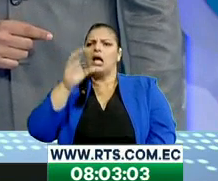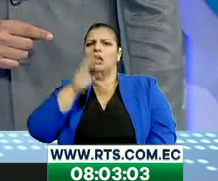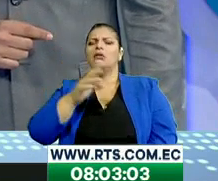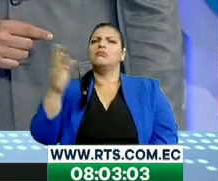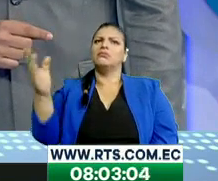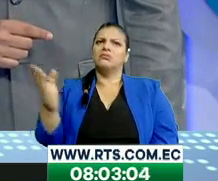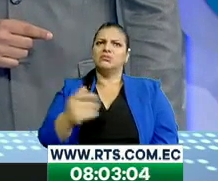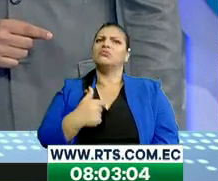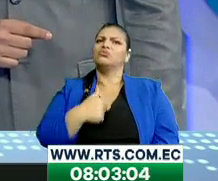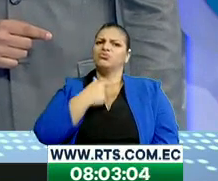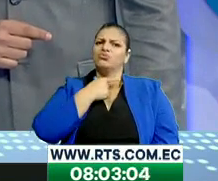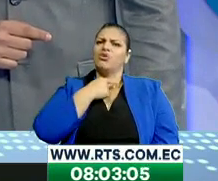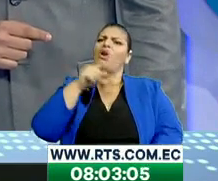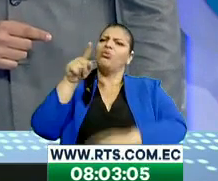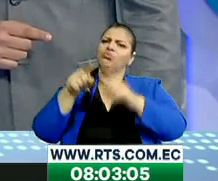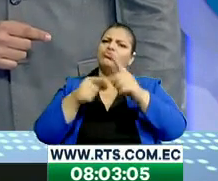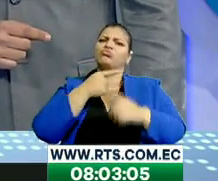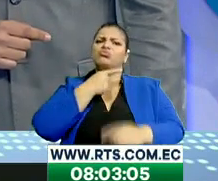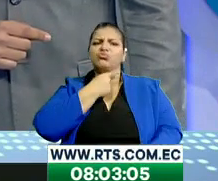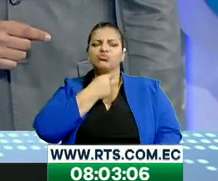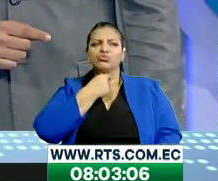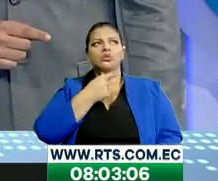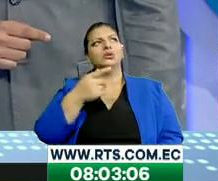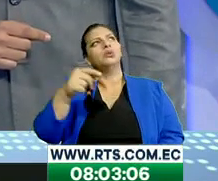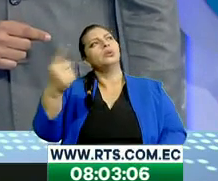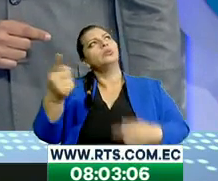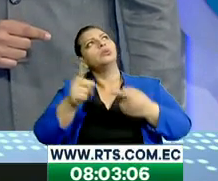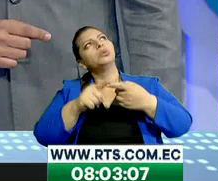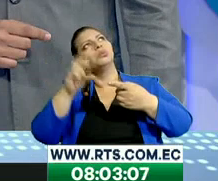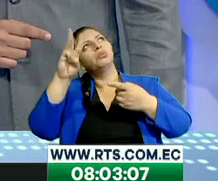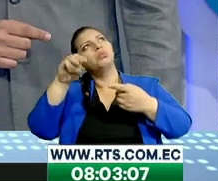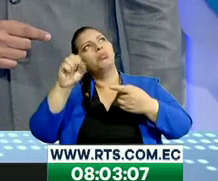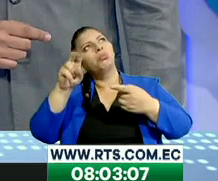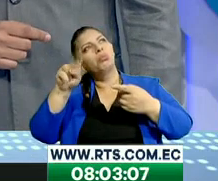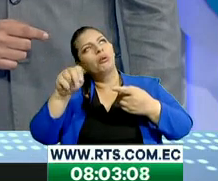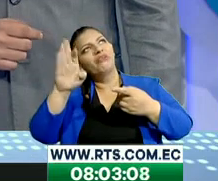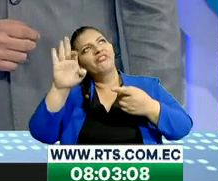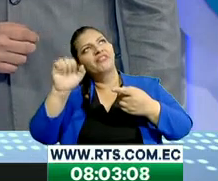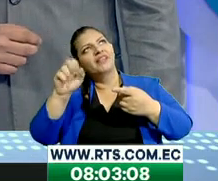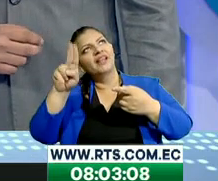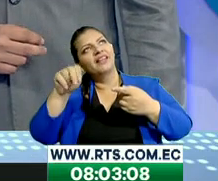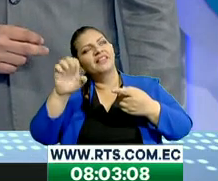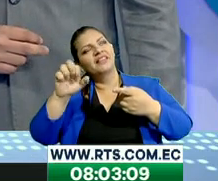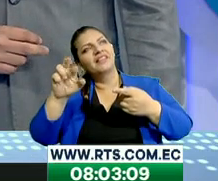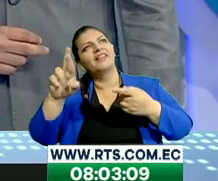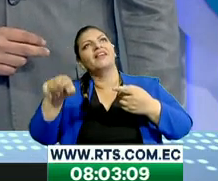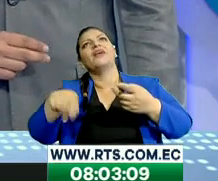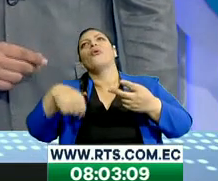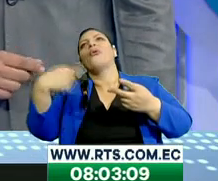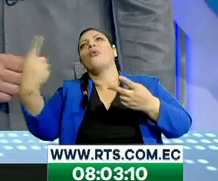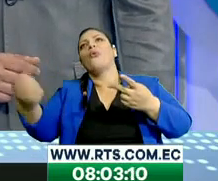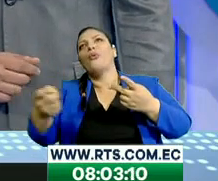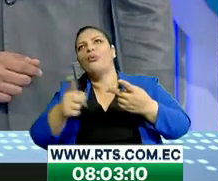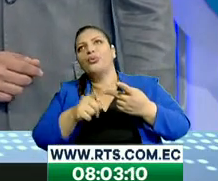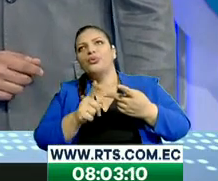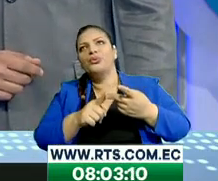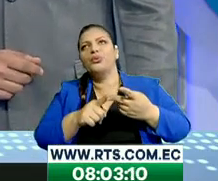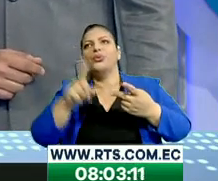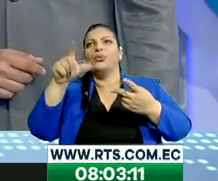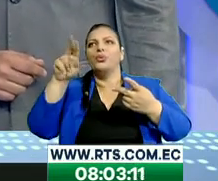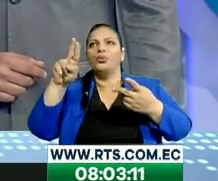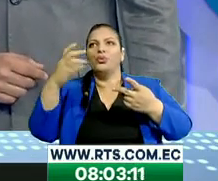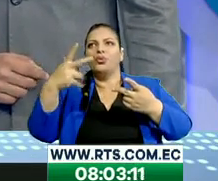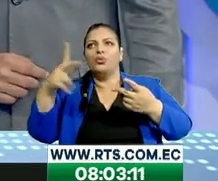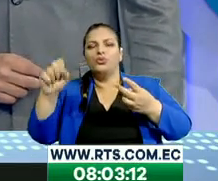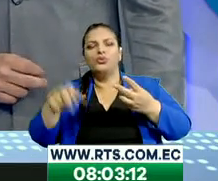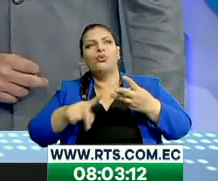de Montaner, de Manzanero, de Javier Solís, de Vicente Fernández, Lucho Gatica, Monabel,